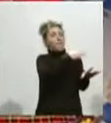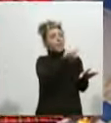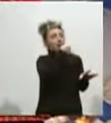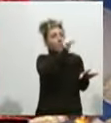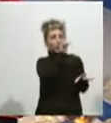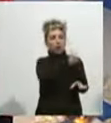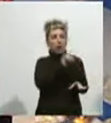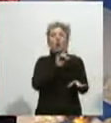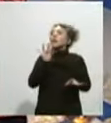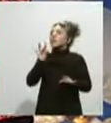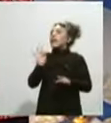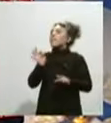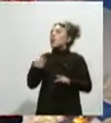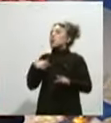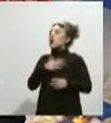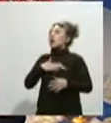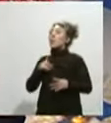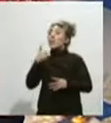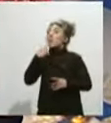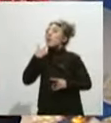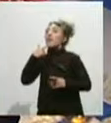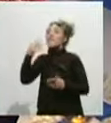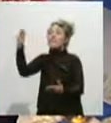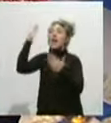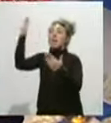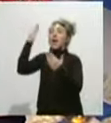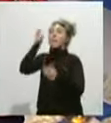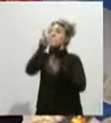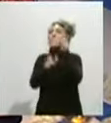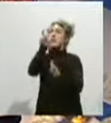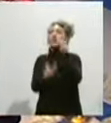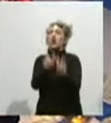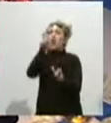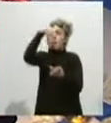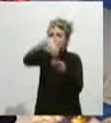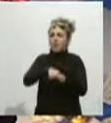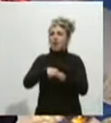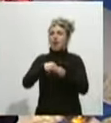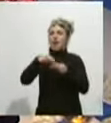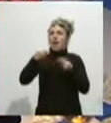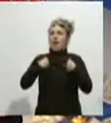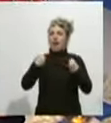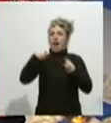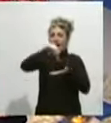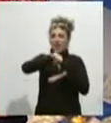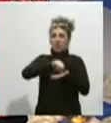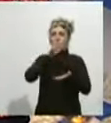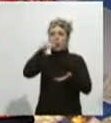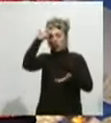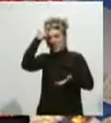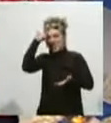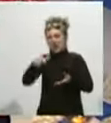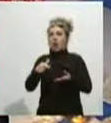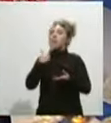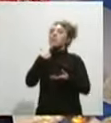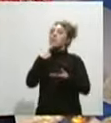primero que quiero decirle es que felicito a todos y cada uno de los ciudadanos de Recife Lanzarote porque sé lo difícil que ha sido elaborar